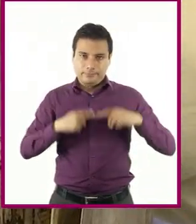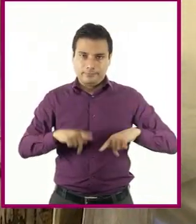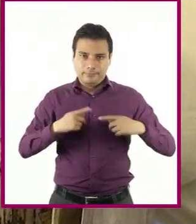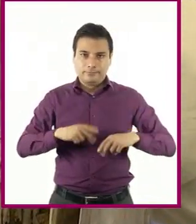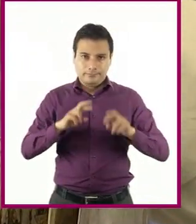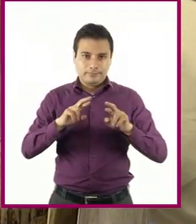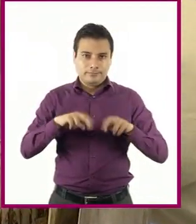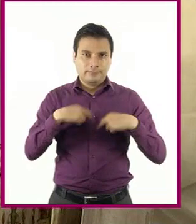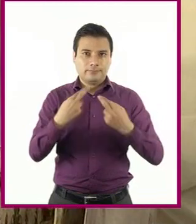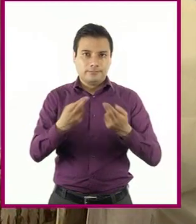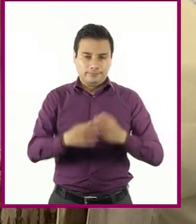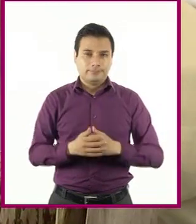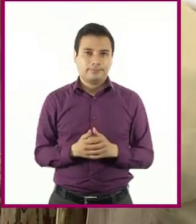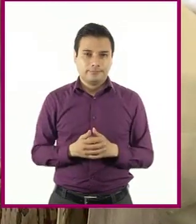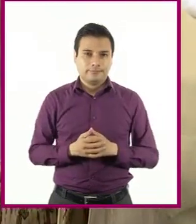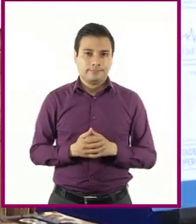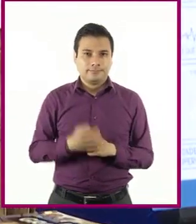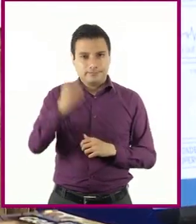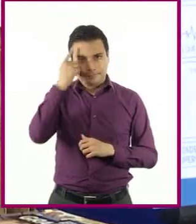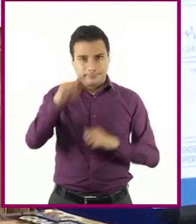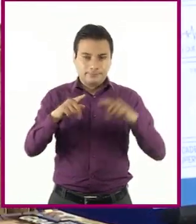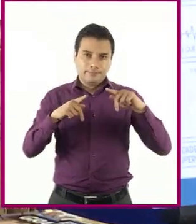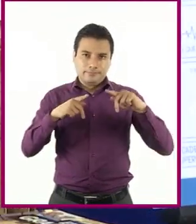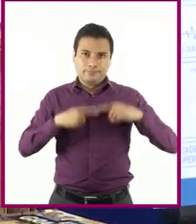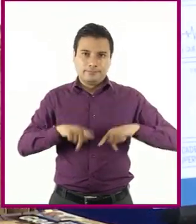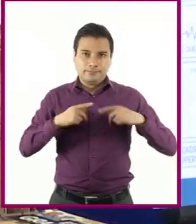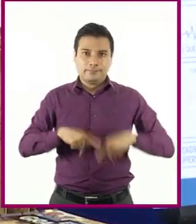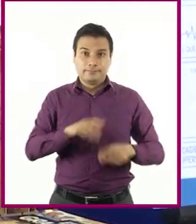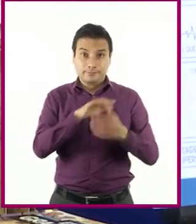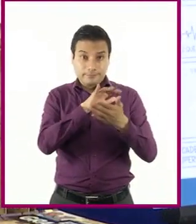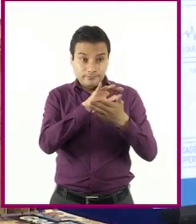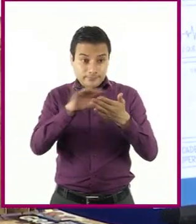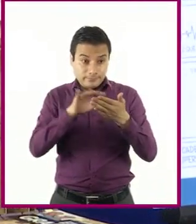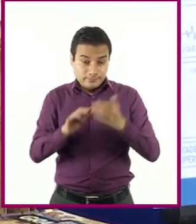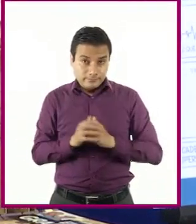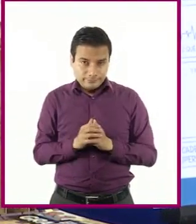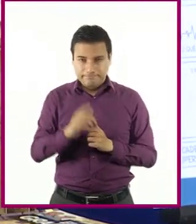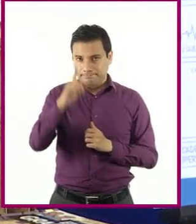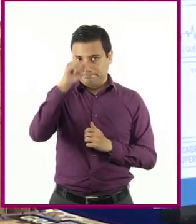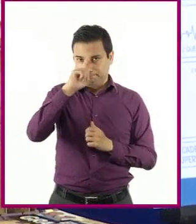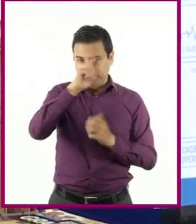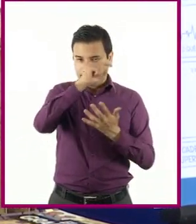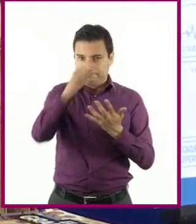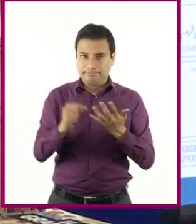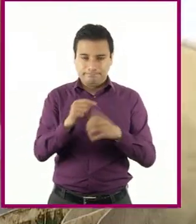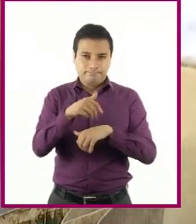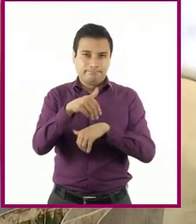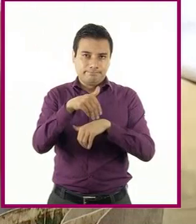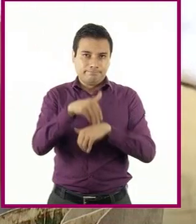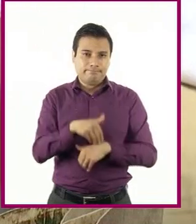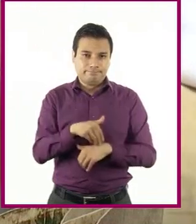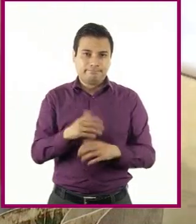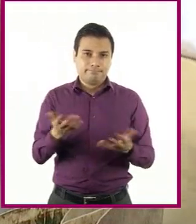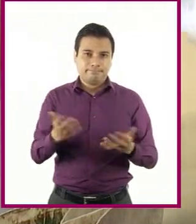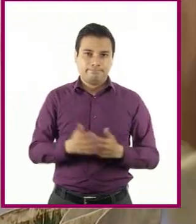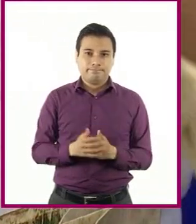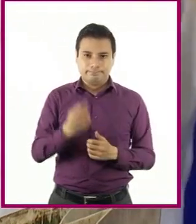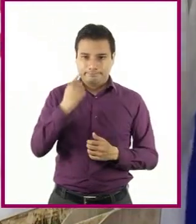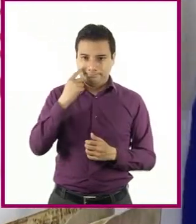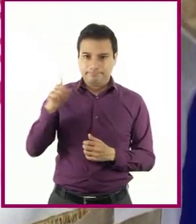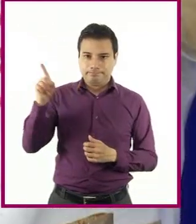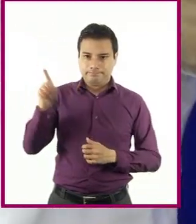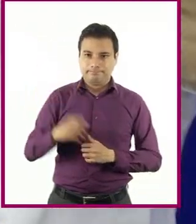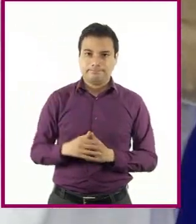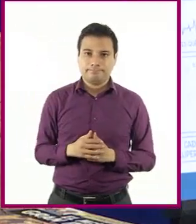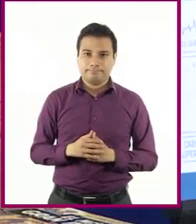en parques públicos para que la lean y pongan en práctica los consejos en caso de emergencia. Por eso su formato quedó una